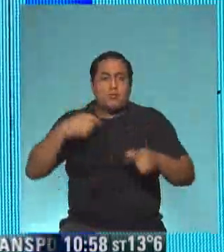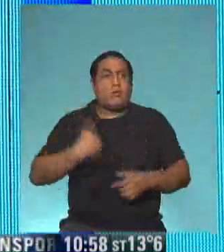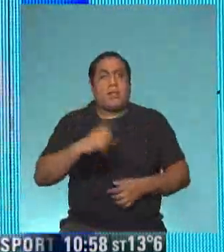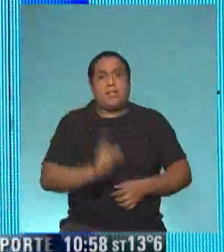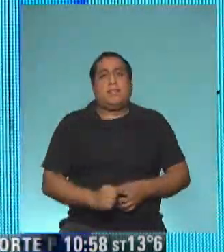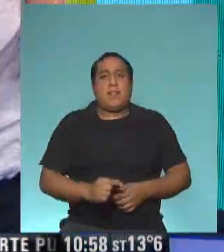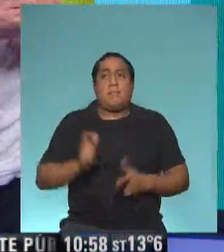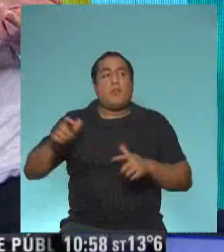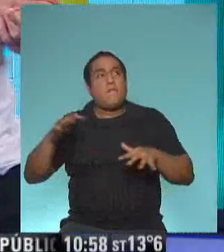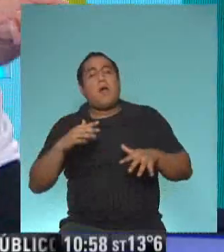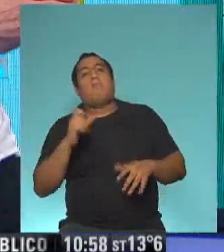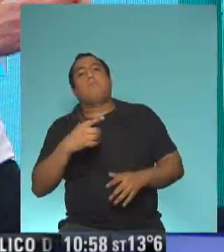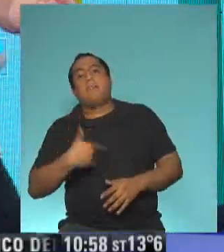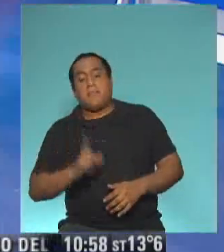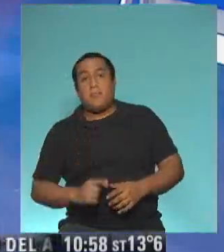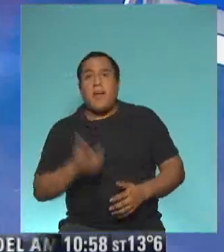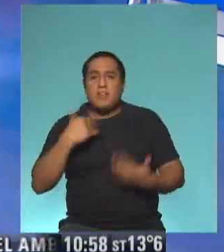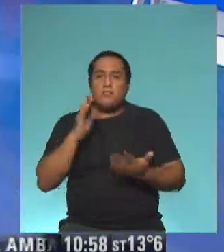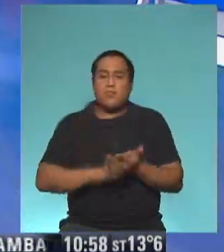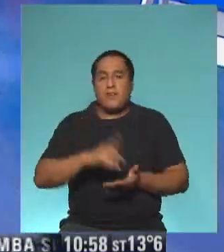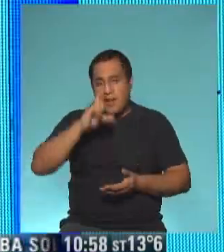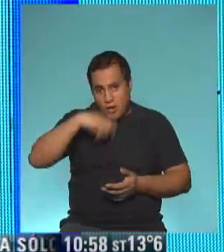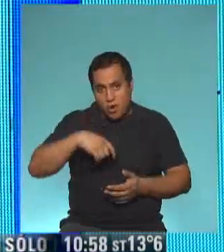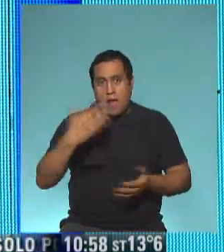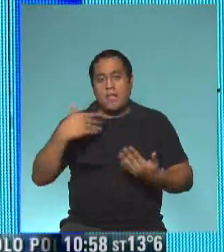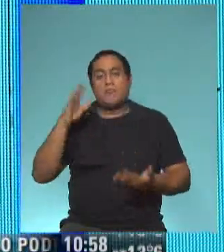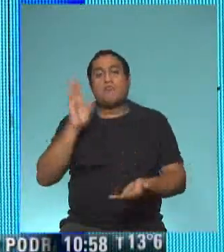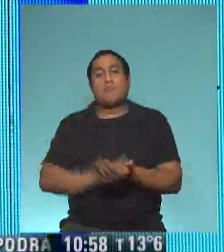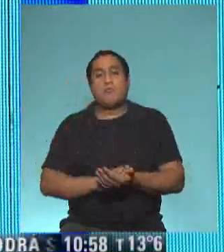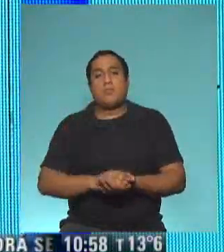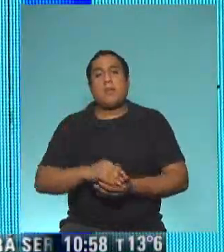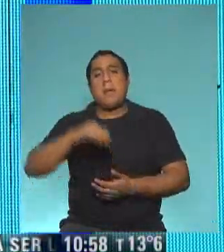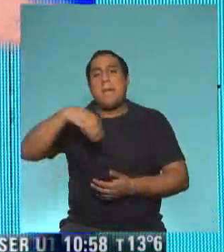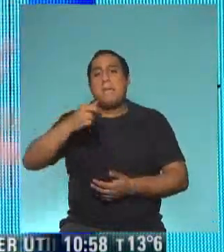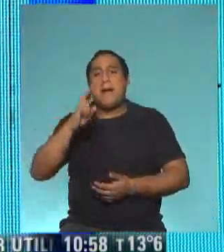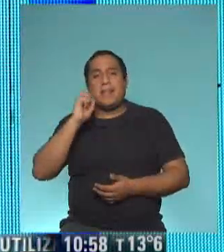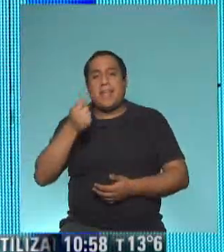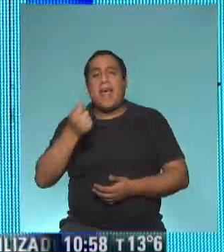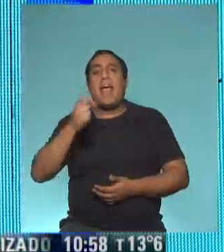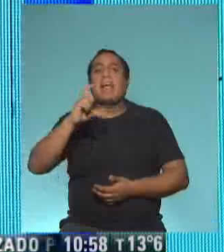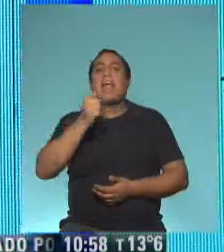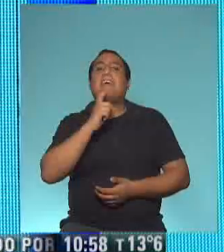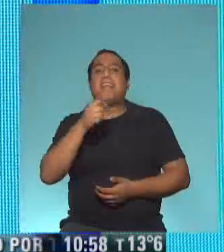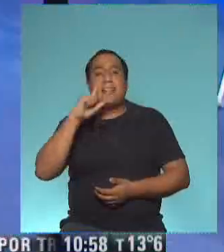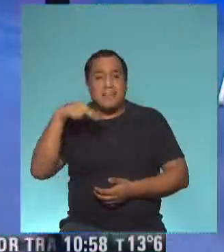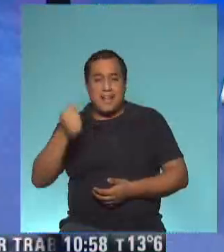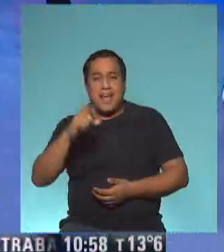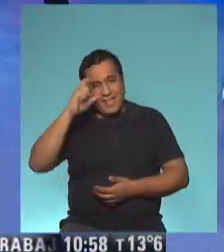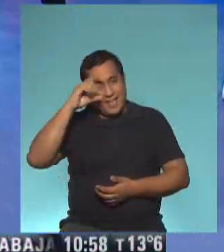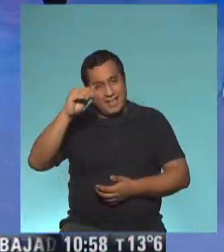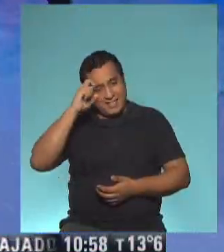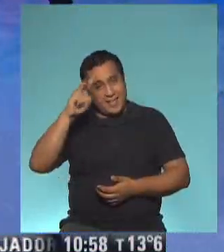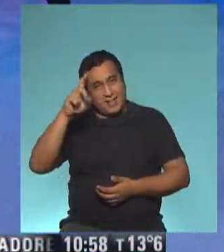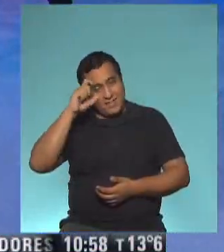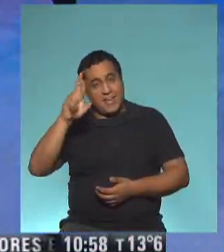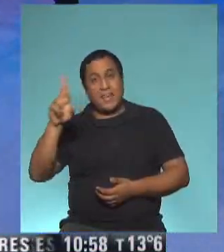argentino hablamos de manuel belgrano hablamos de manuel belgrano hablamos de mar y acataré maría catalina echeverría quien fue